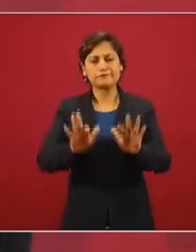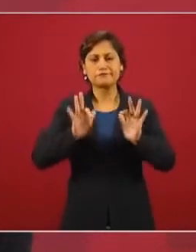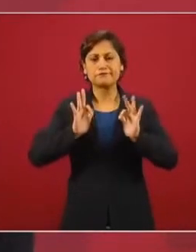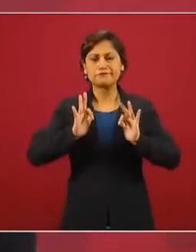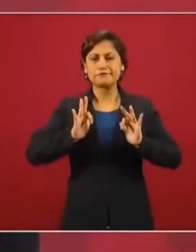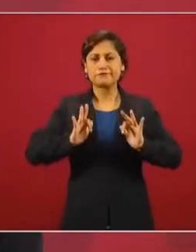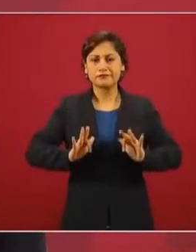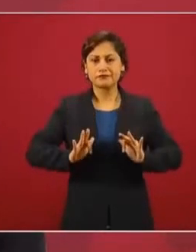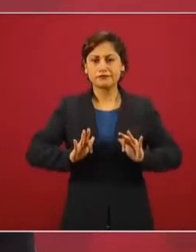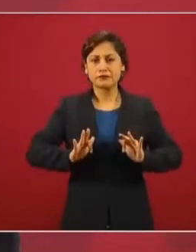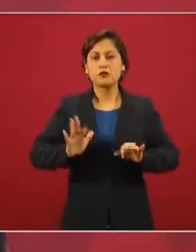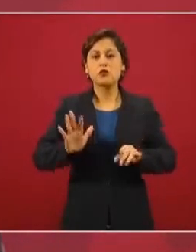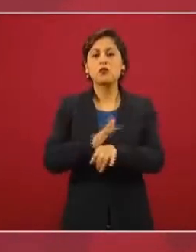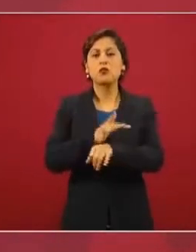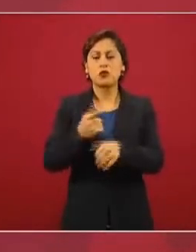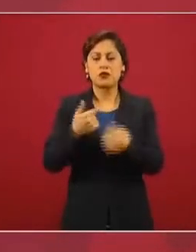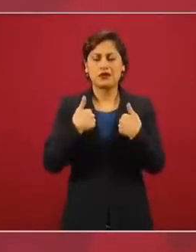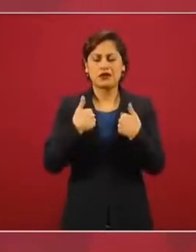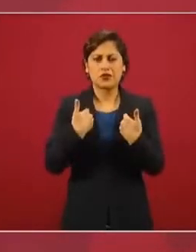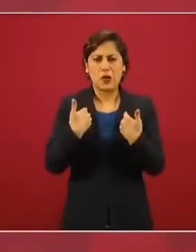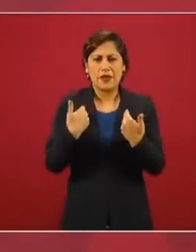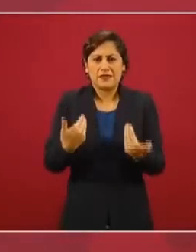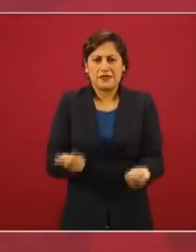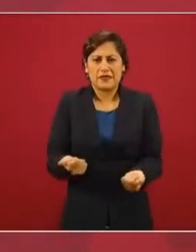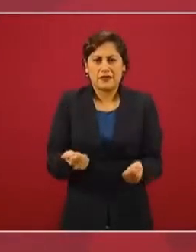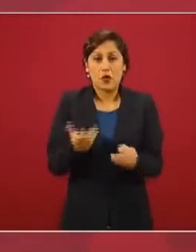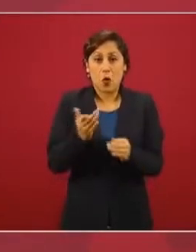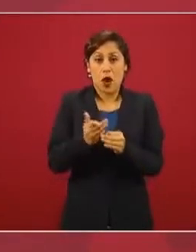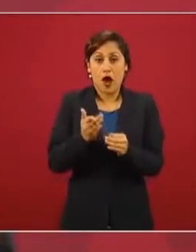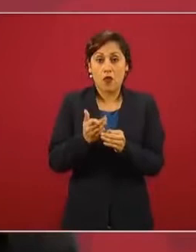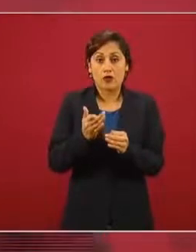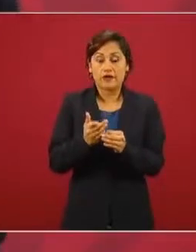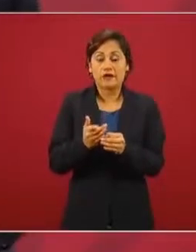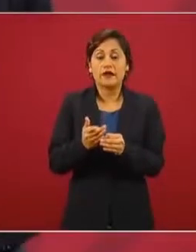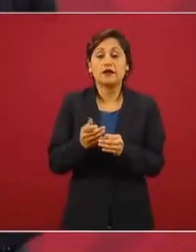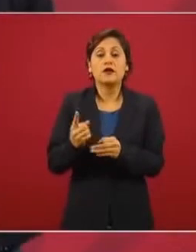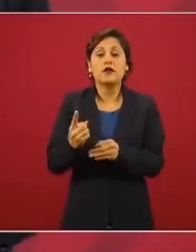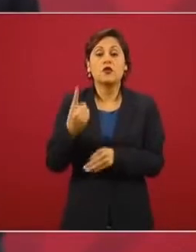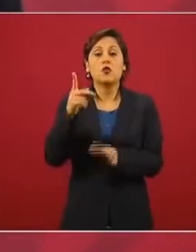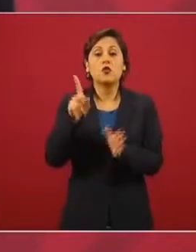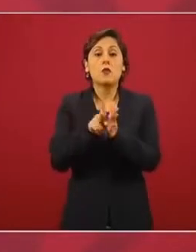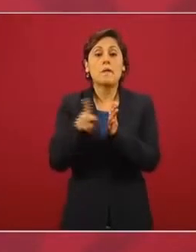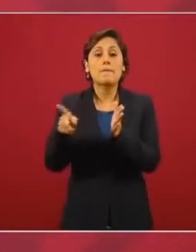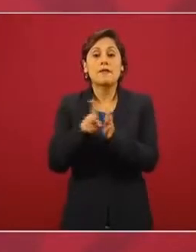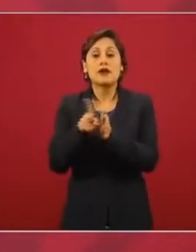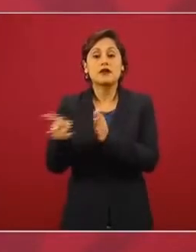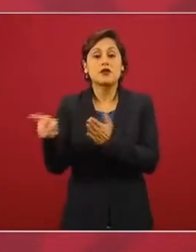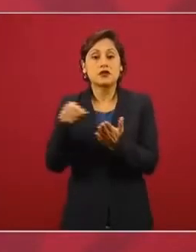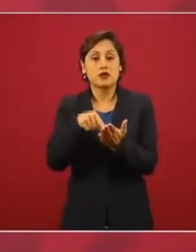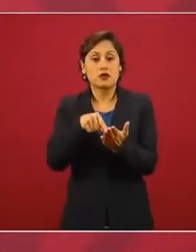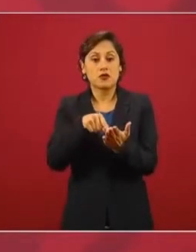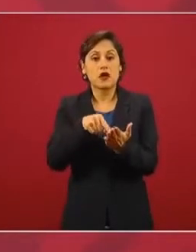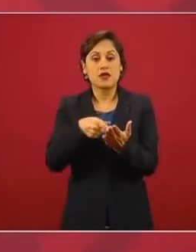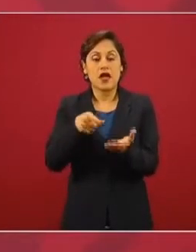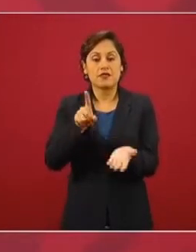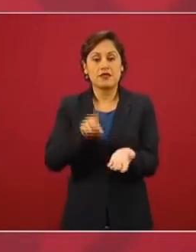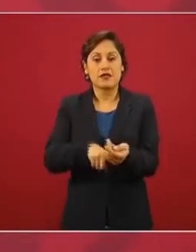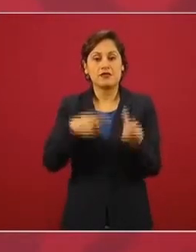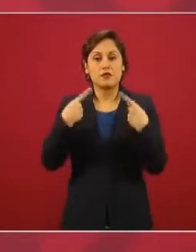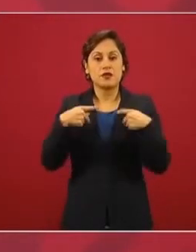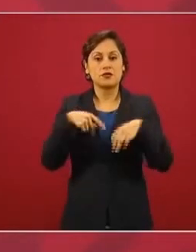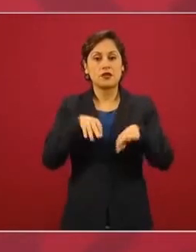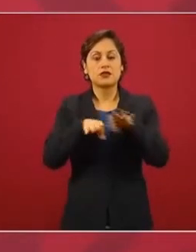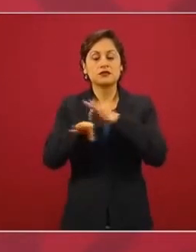Y yo entiendo, imagínense un periódico tiene columnistas, ¿no?